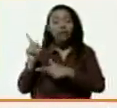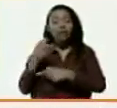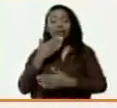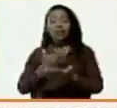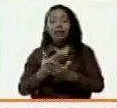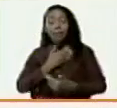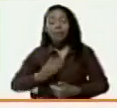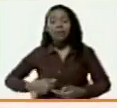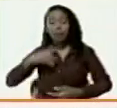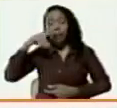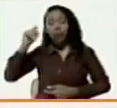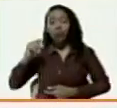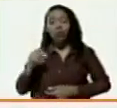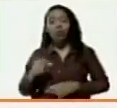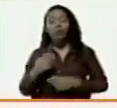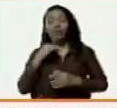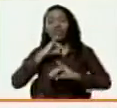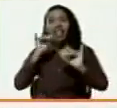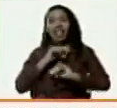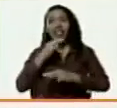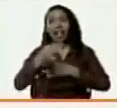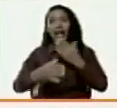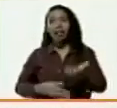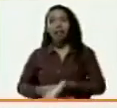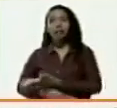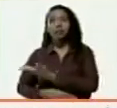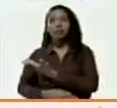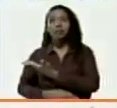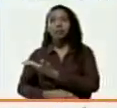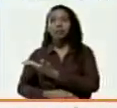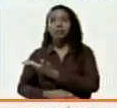presidente nicolás maduro feliz tarde adelante